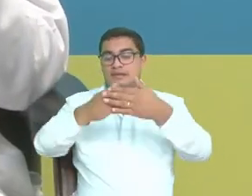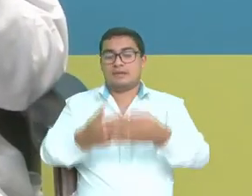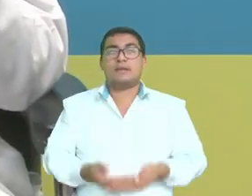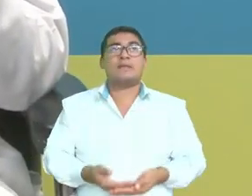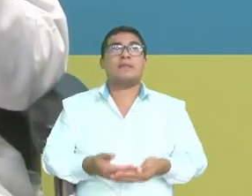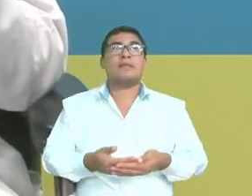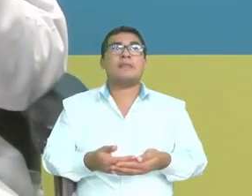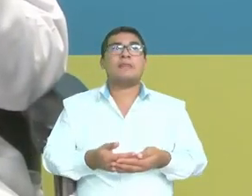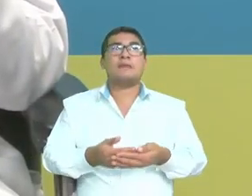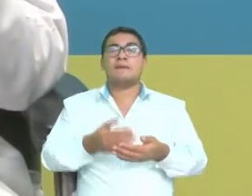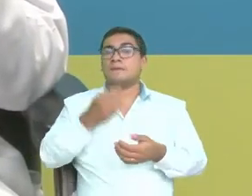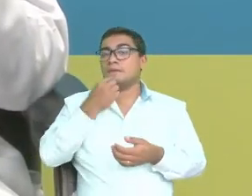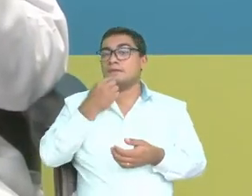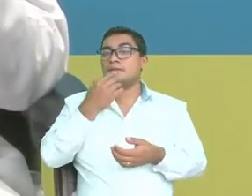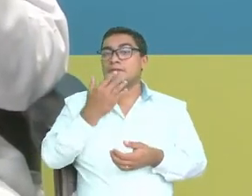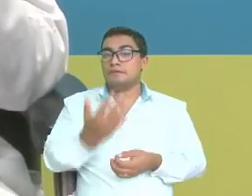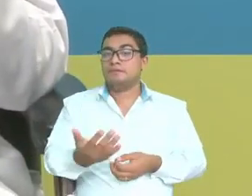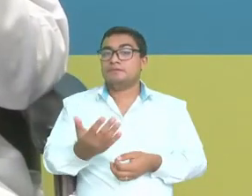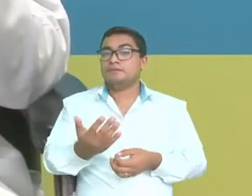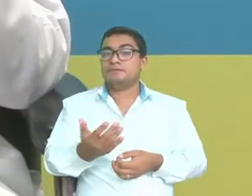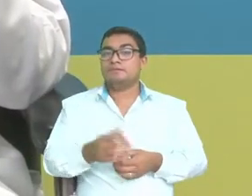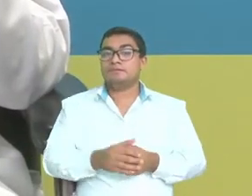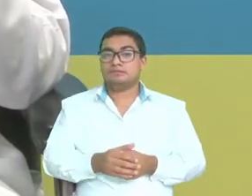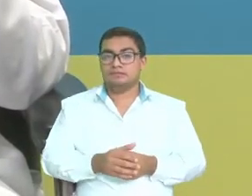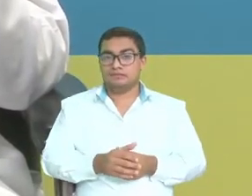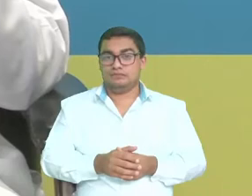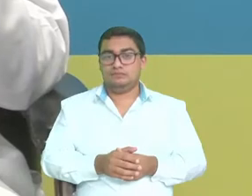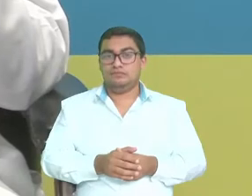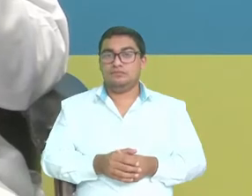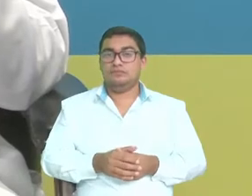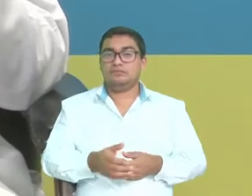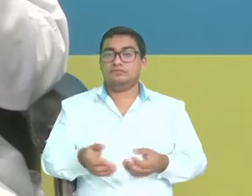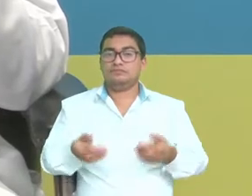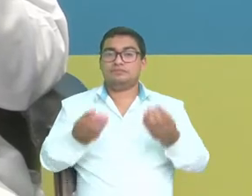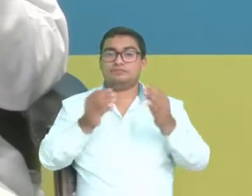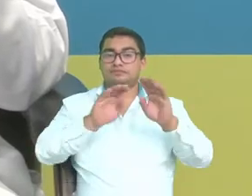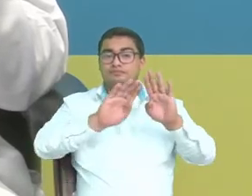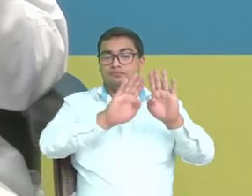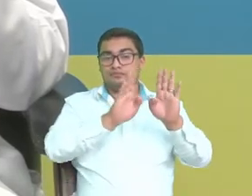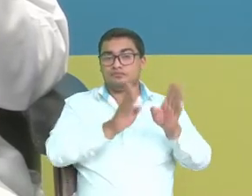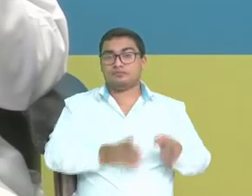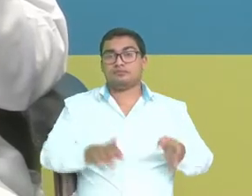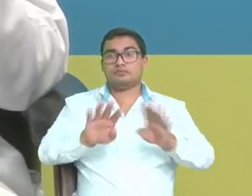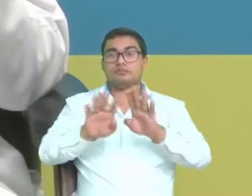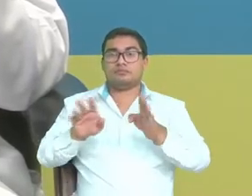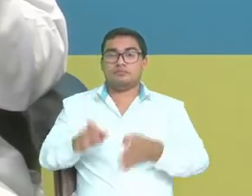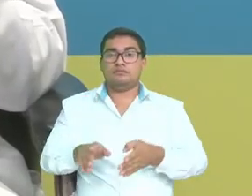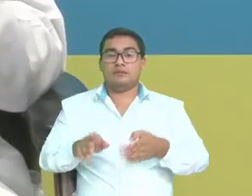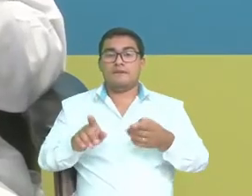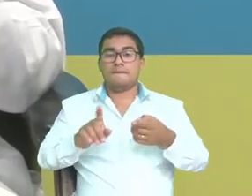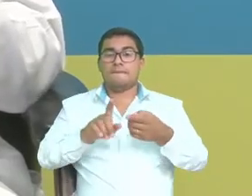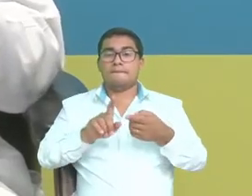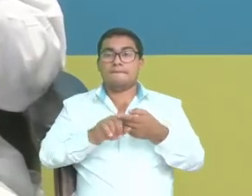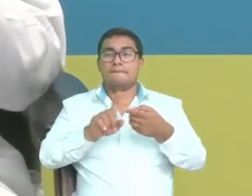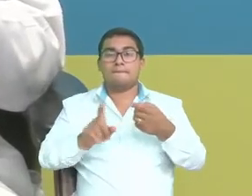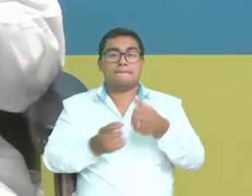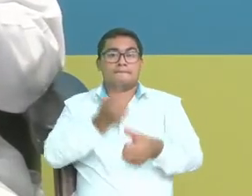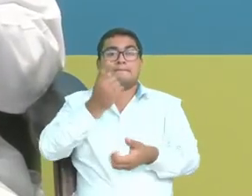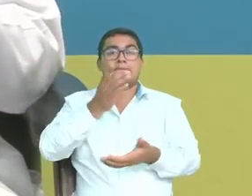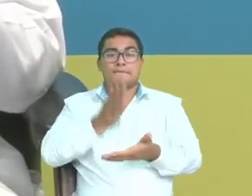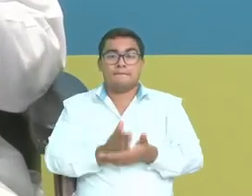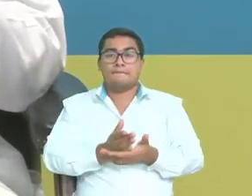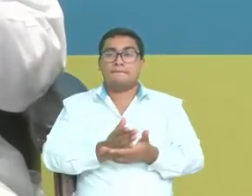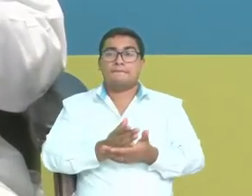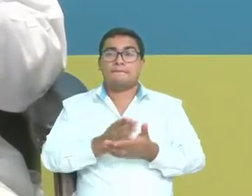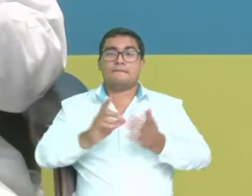es que es muy susceptible. Muchas veces las mujeres, el corazón se forma en los primeros 60 días. Es el primer órgano que se forma.